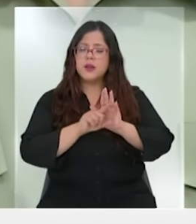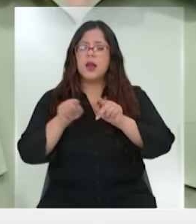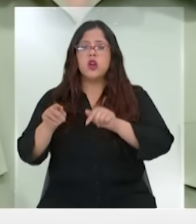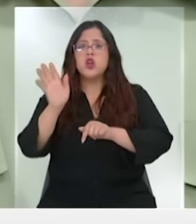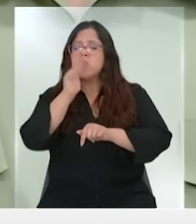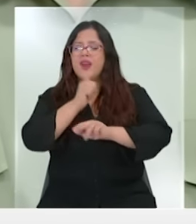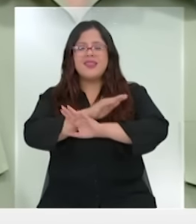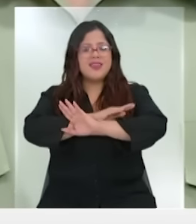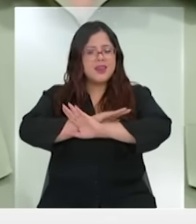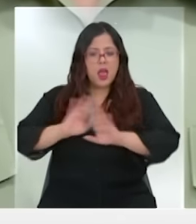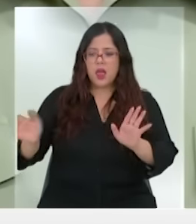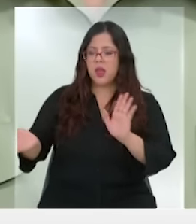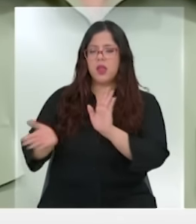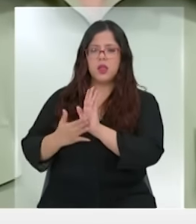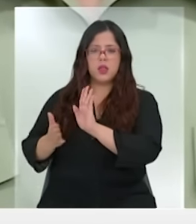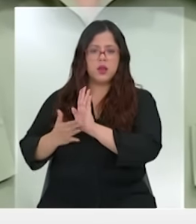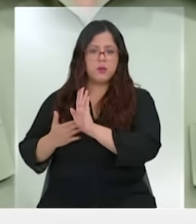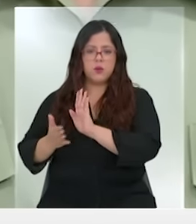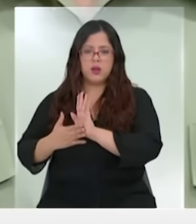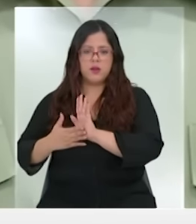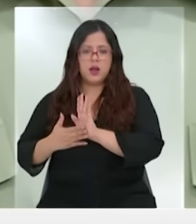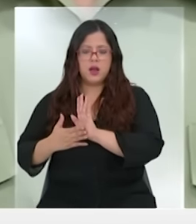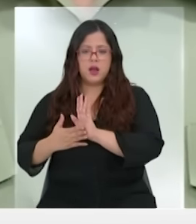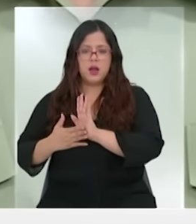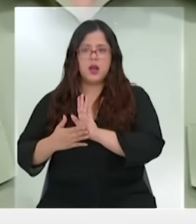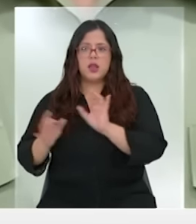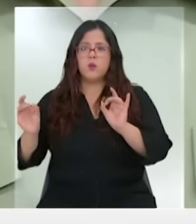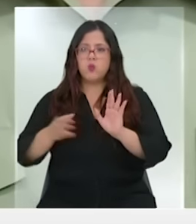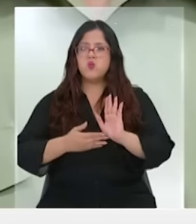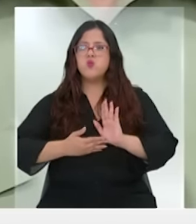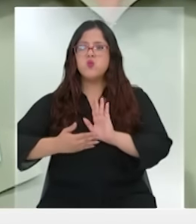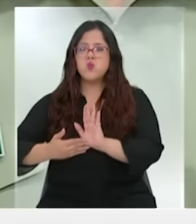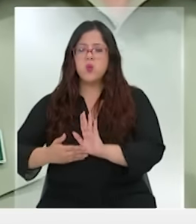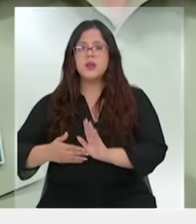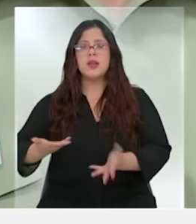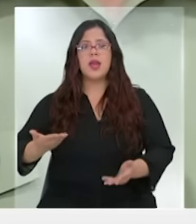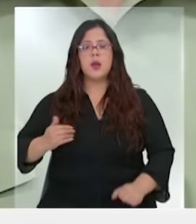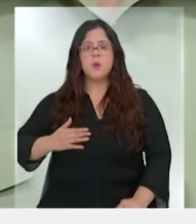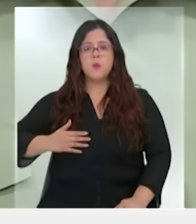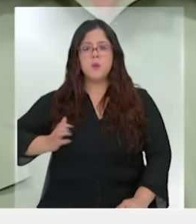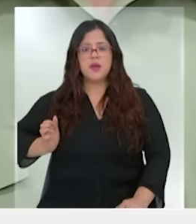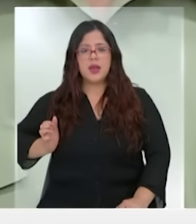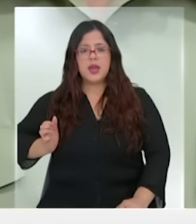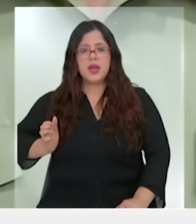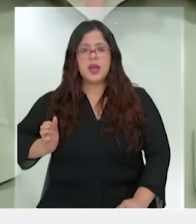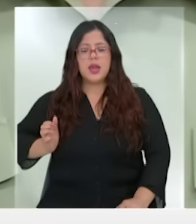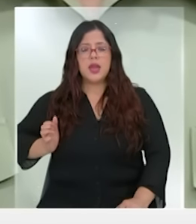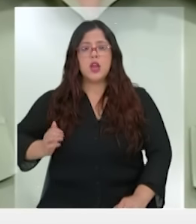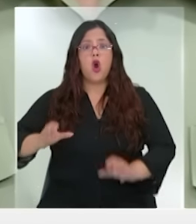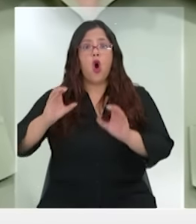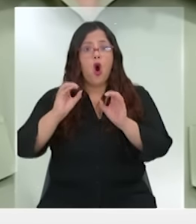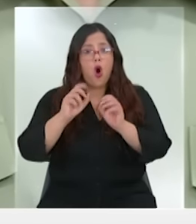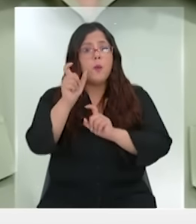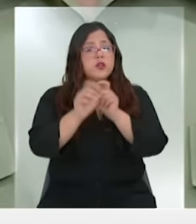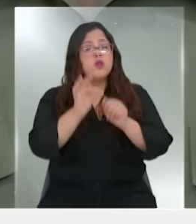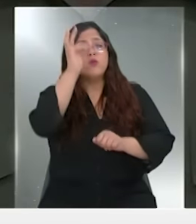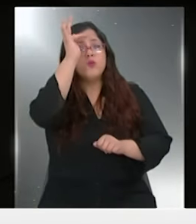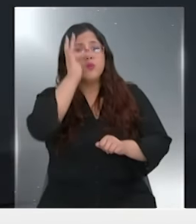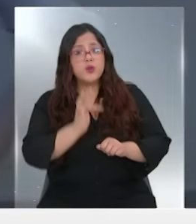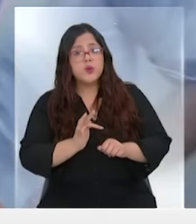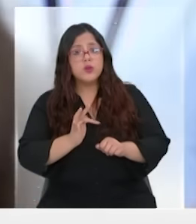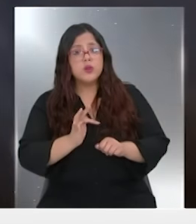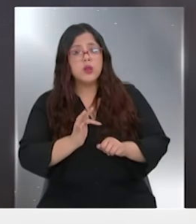ningún antecedente que dé cuenta que la Policía de Investigaciones o sus funcionarios hubiesen infringido la